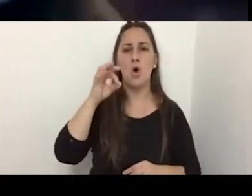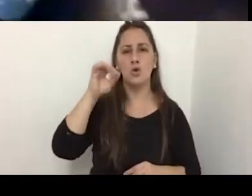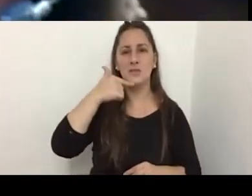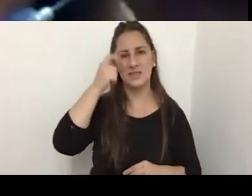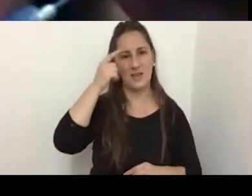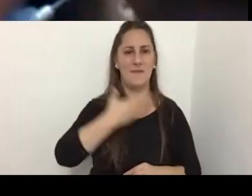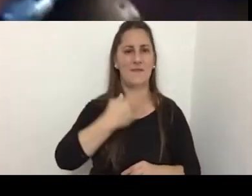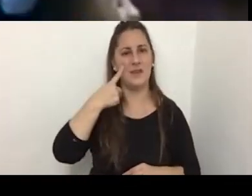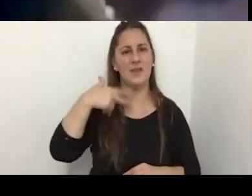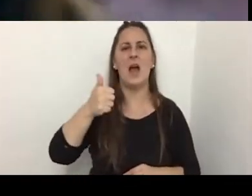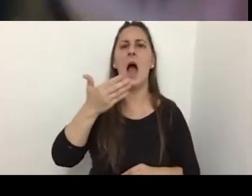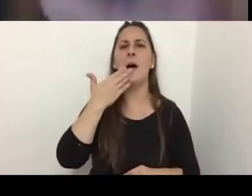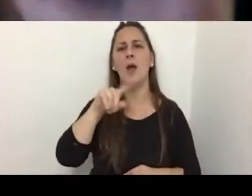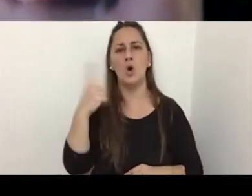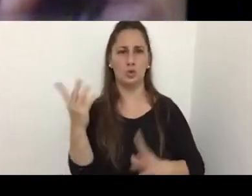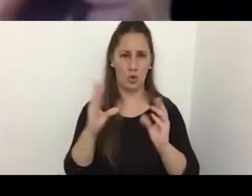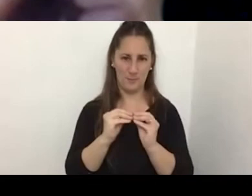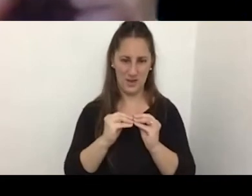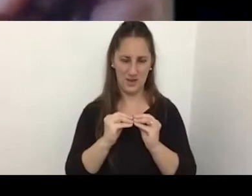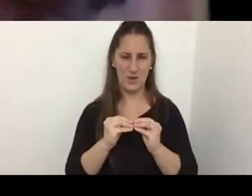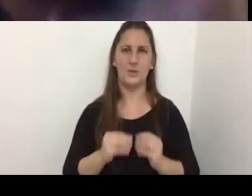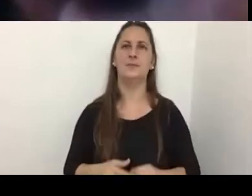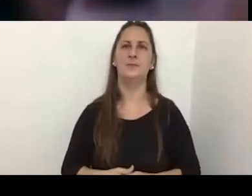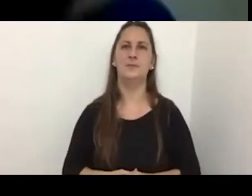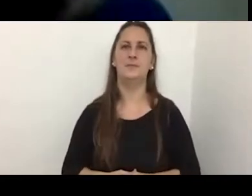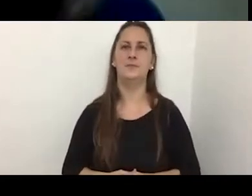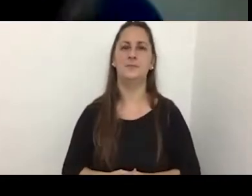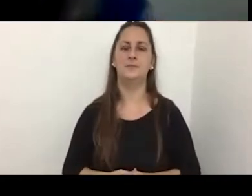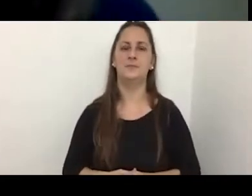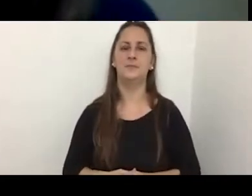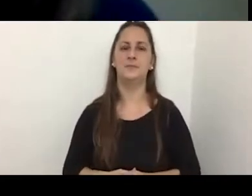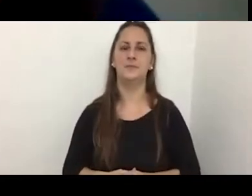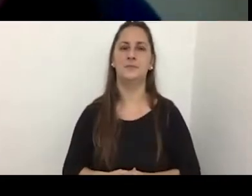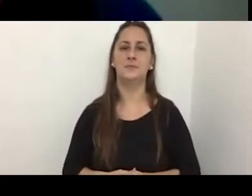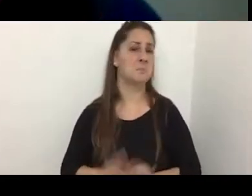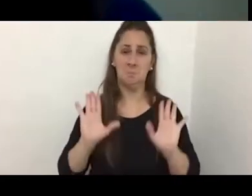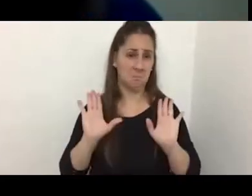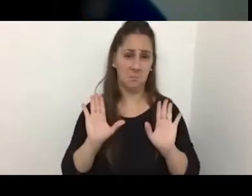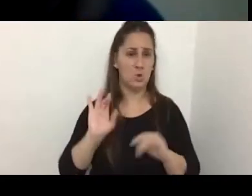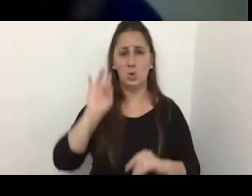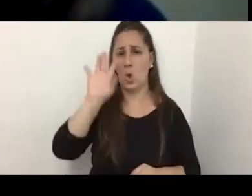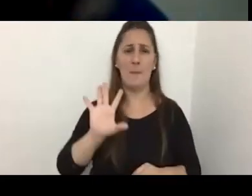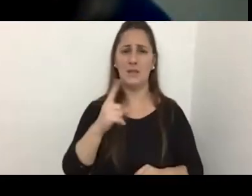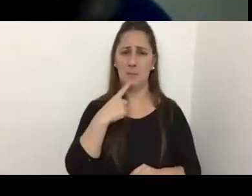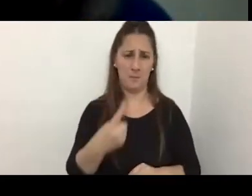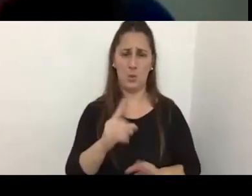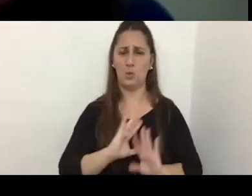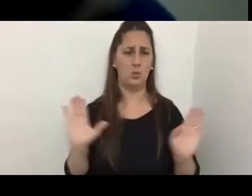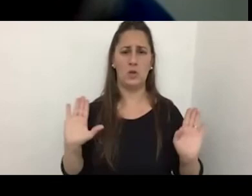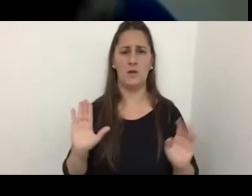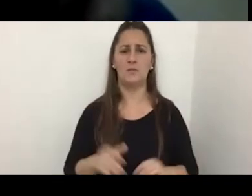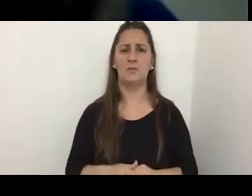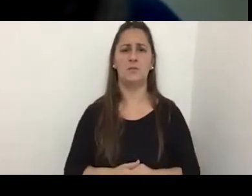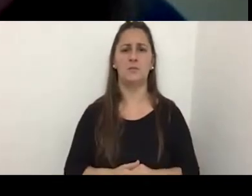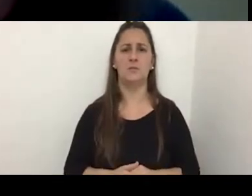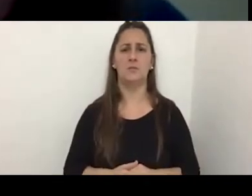otros compañeros, porque Gracias, si no, Josefina. nos no, sí, quedamos... no, era esa la pregunta, ya está. No, la única acotación que inclusive